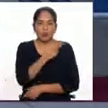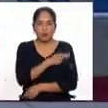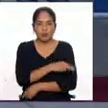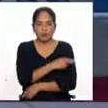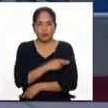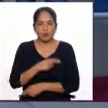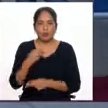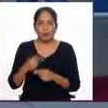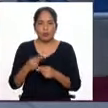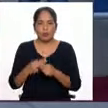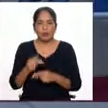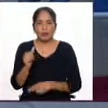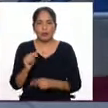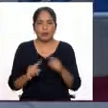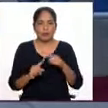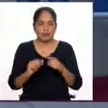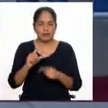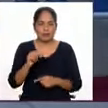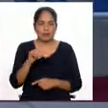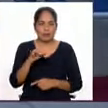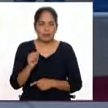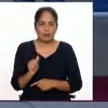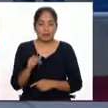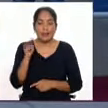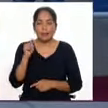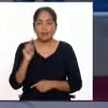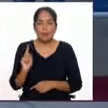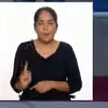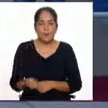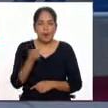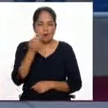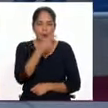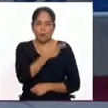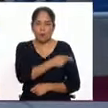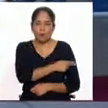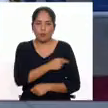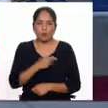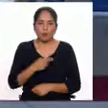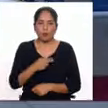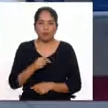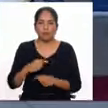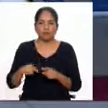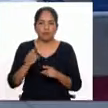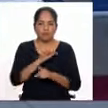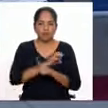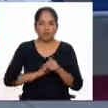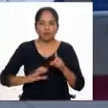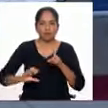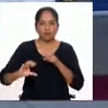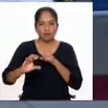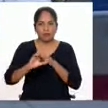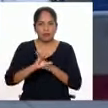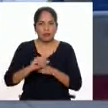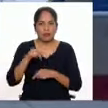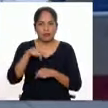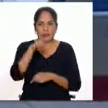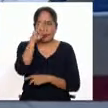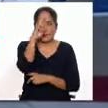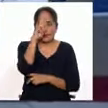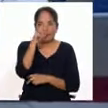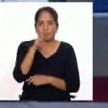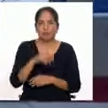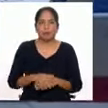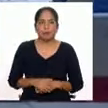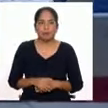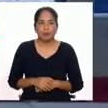Atalaya. Incluso este hospital es el primer hospital intercultural de nuestro país, ya que todos los